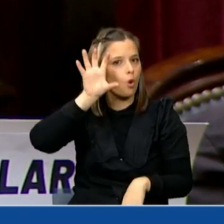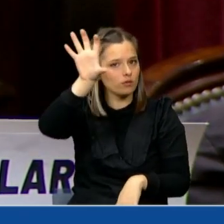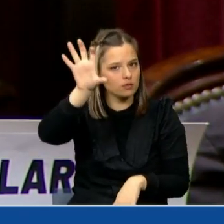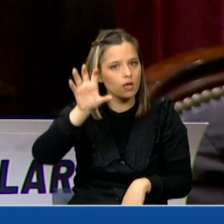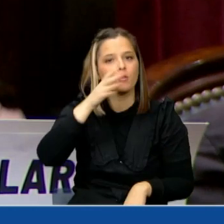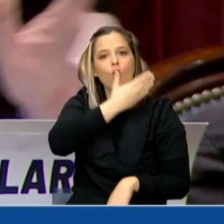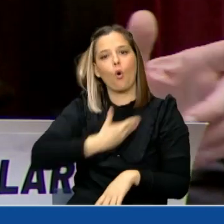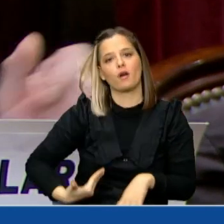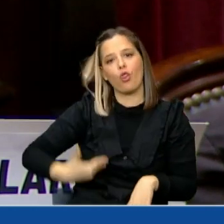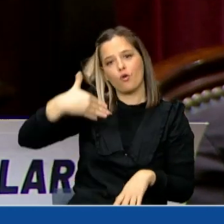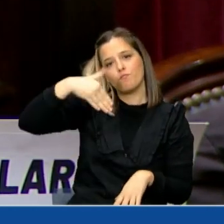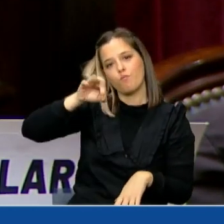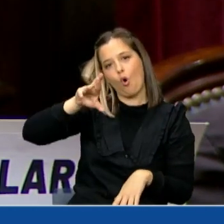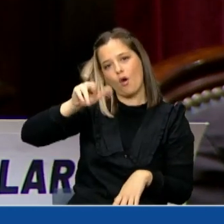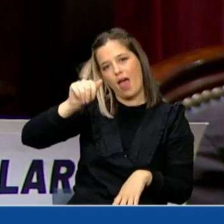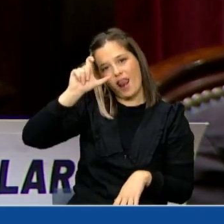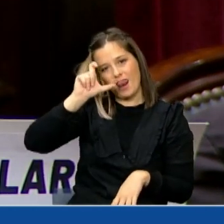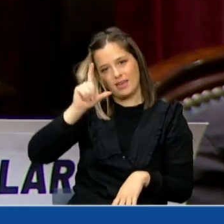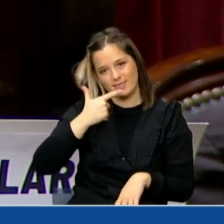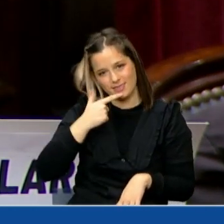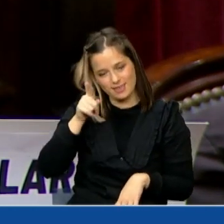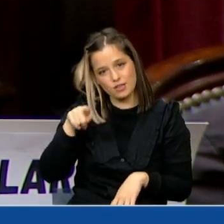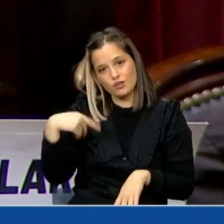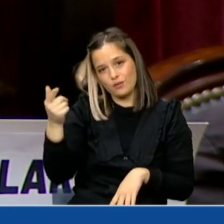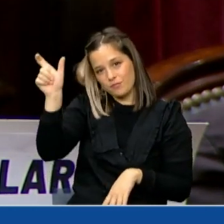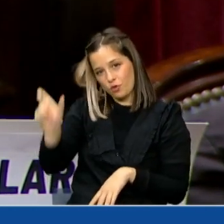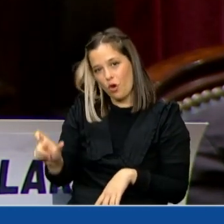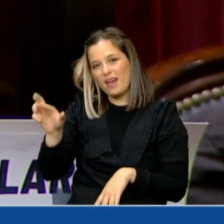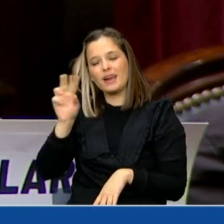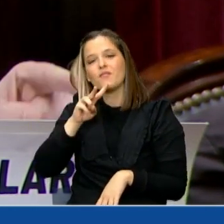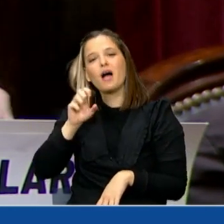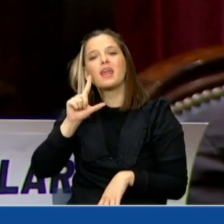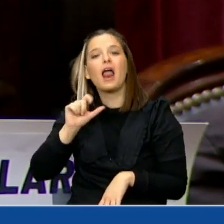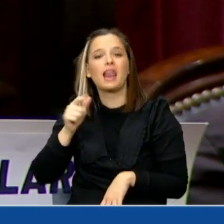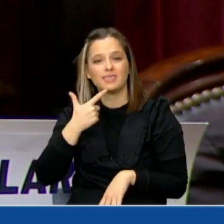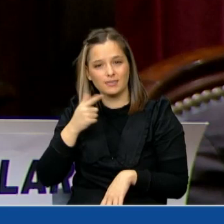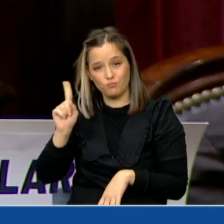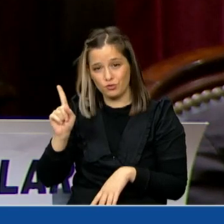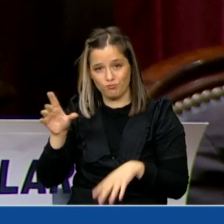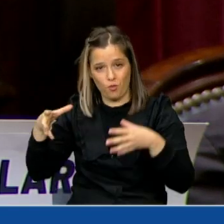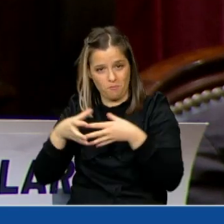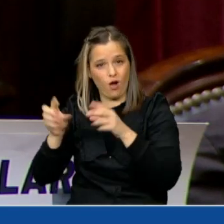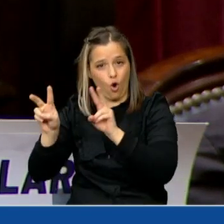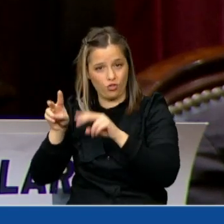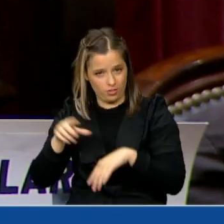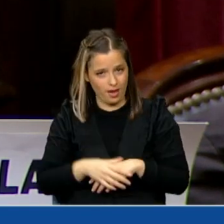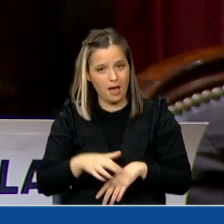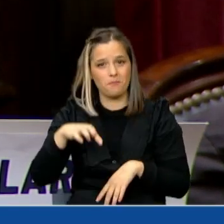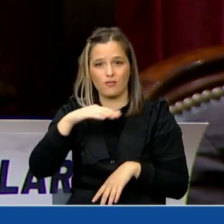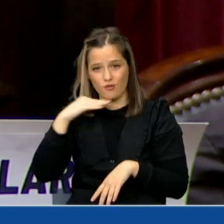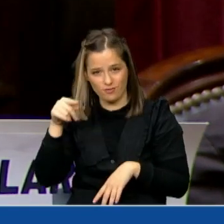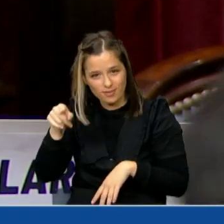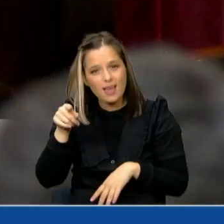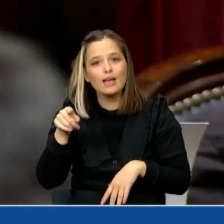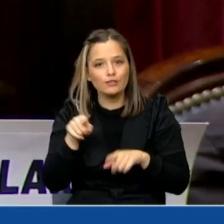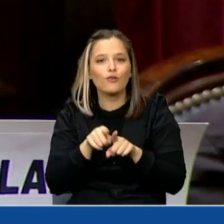gobernador Morales, con el acompañamiento de su aliado Rivarola del PJ, están llevando adelante una reforma constitucional,